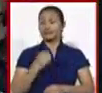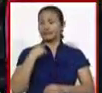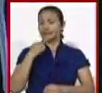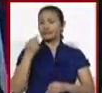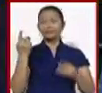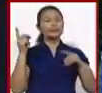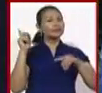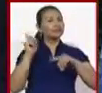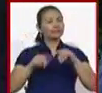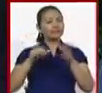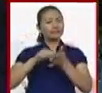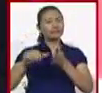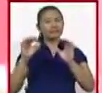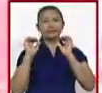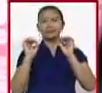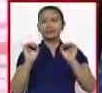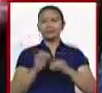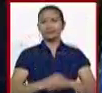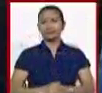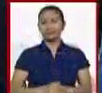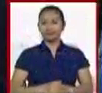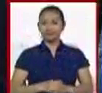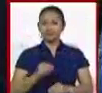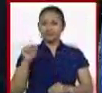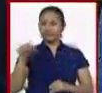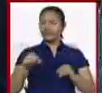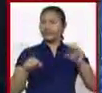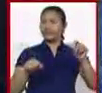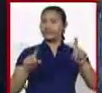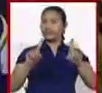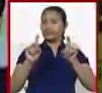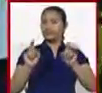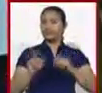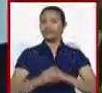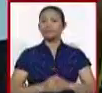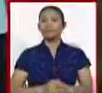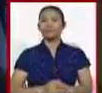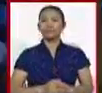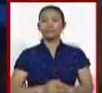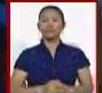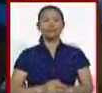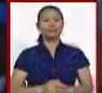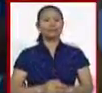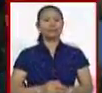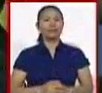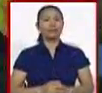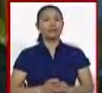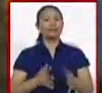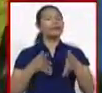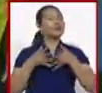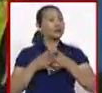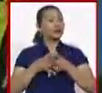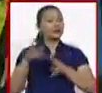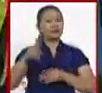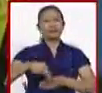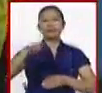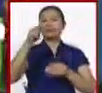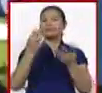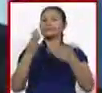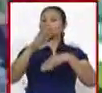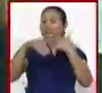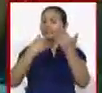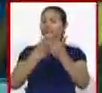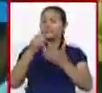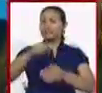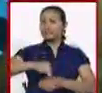compañeros ya no están dispuestos a pagar un solo peso. ¿Sí o no, compañero? ¿Otro punto va a haber bloqueo? Claro que sí, en el norte integrado va a